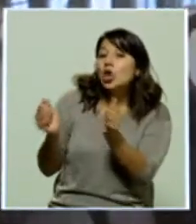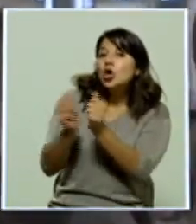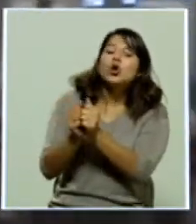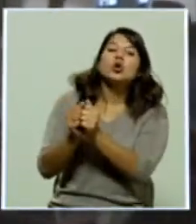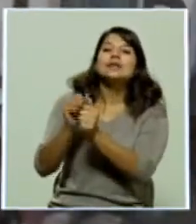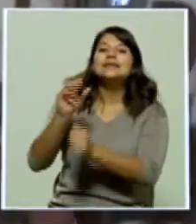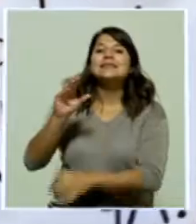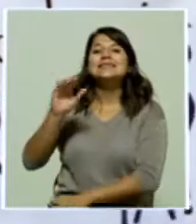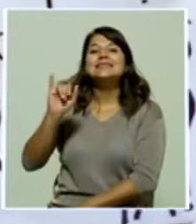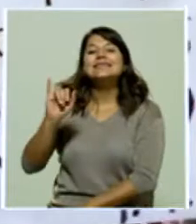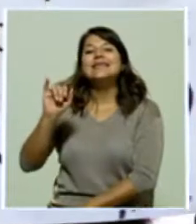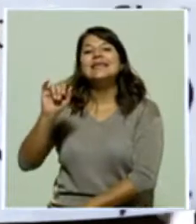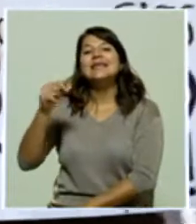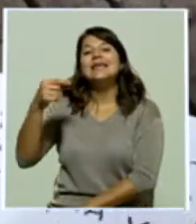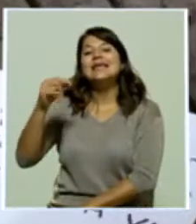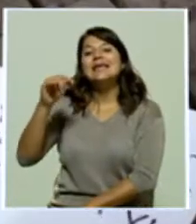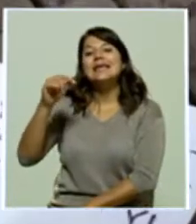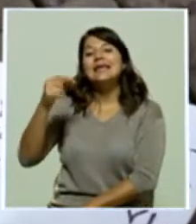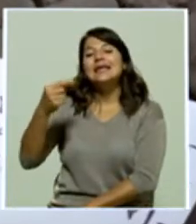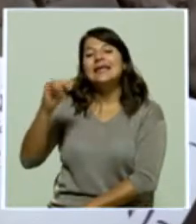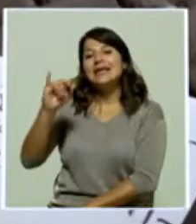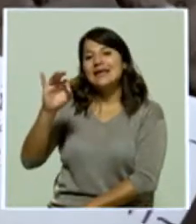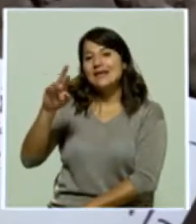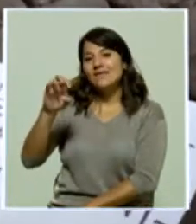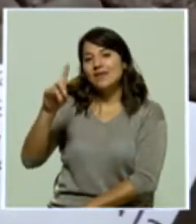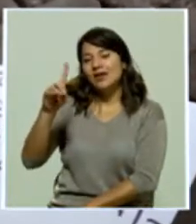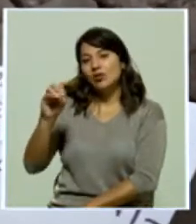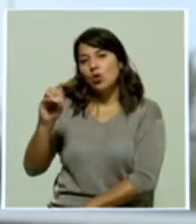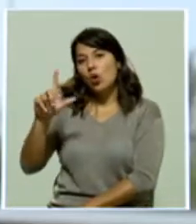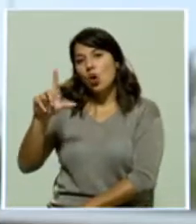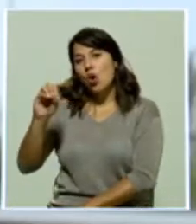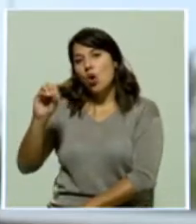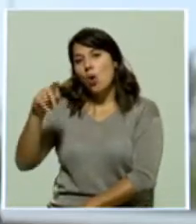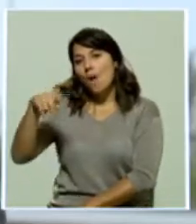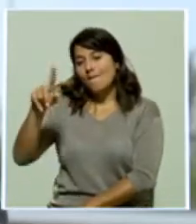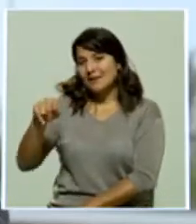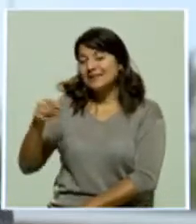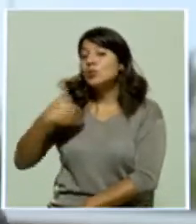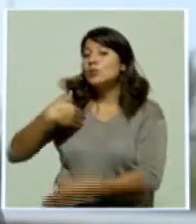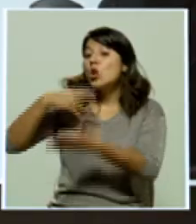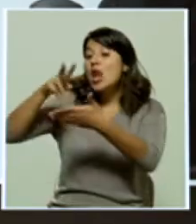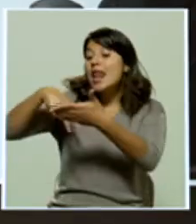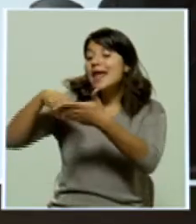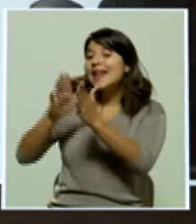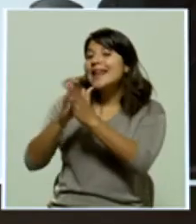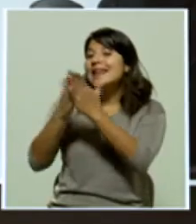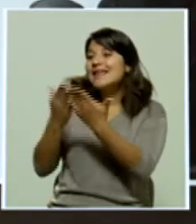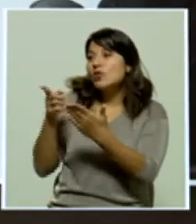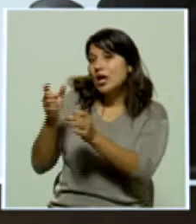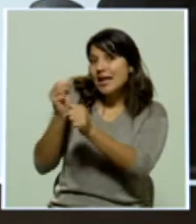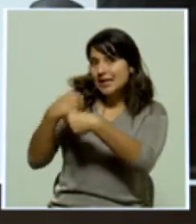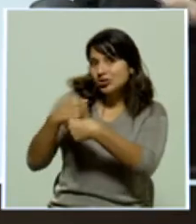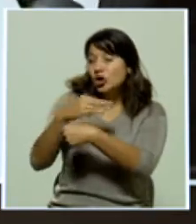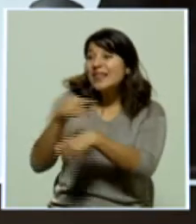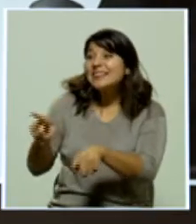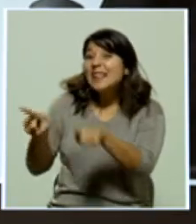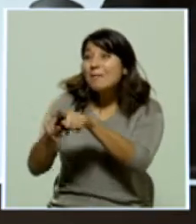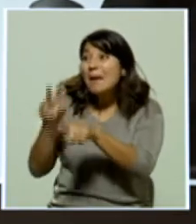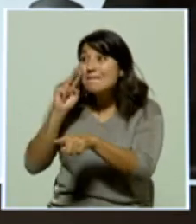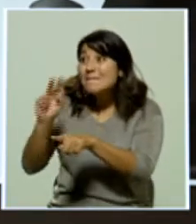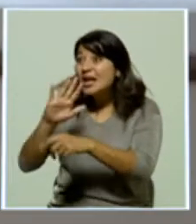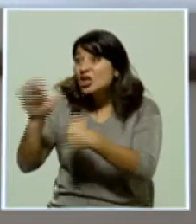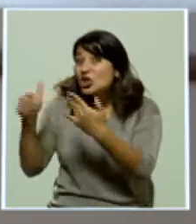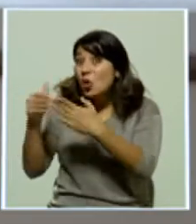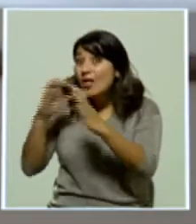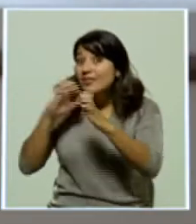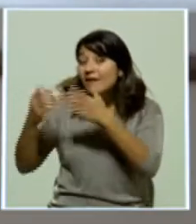López, teníamos que leer un libro que escribió él, pero además teníamos que establecer todas las entrevistas que había dado. Y eso nos permite